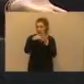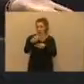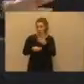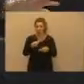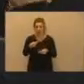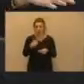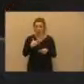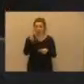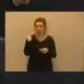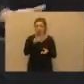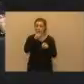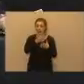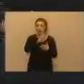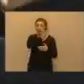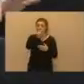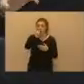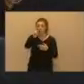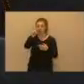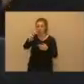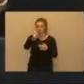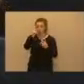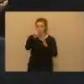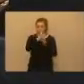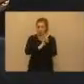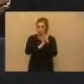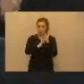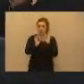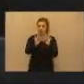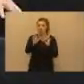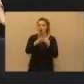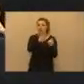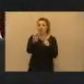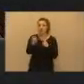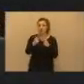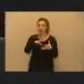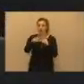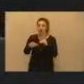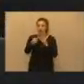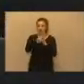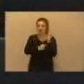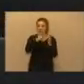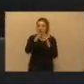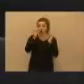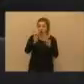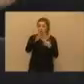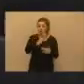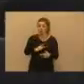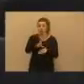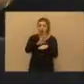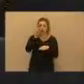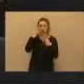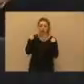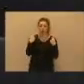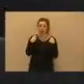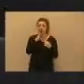el 55.1 del EBEP, pero lo que no existe es una unificación de criterios. Actualmente la Consejería de Hacienda está trabajando, como sabe,